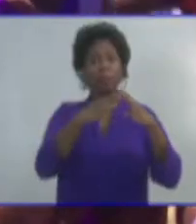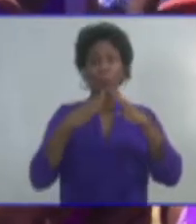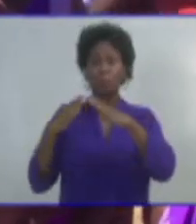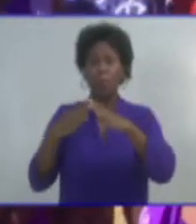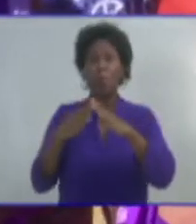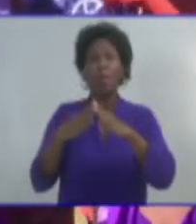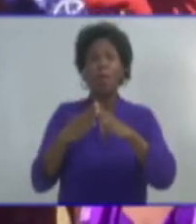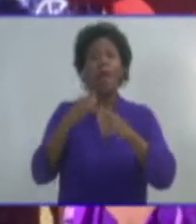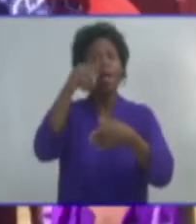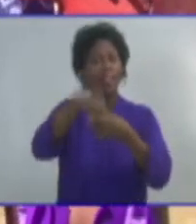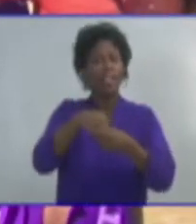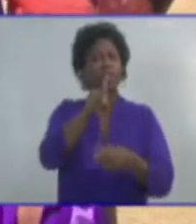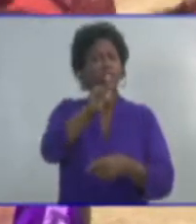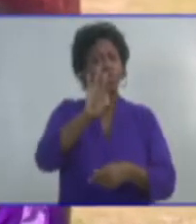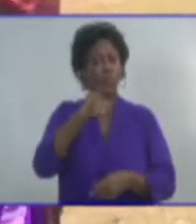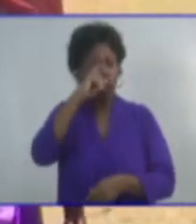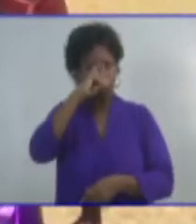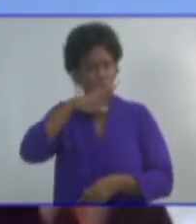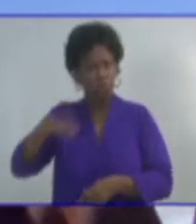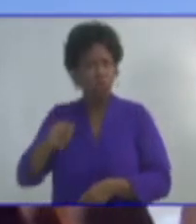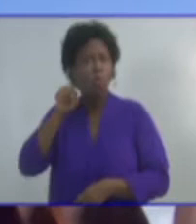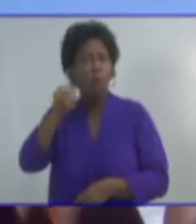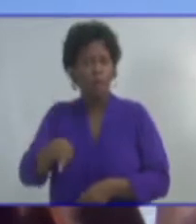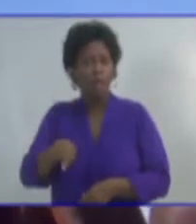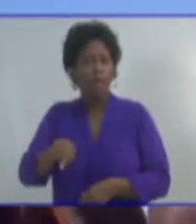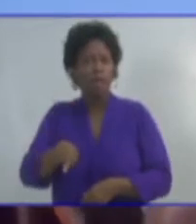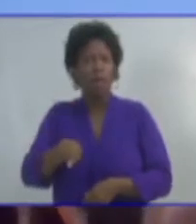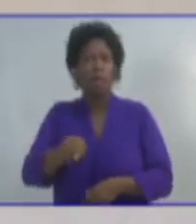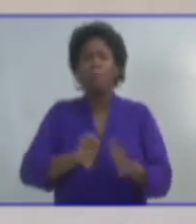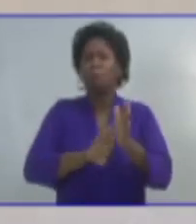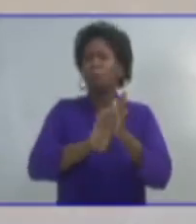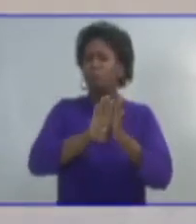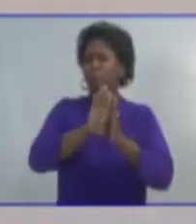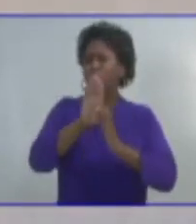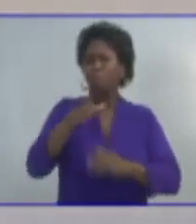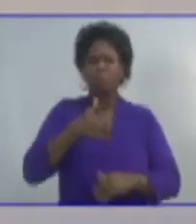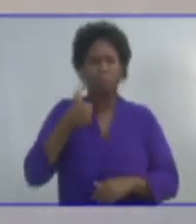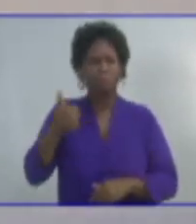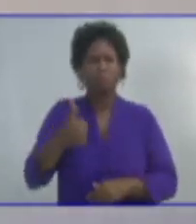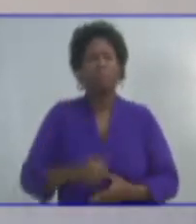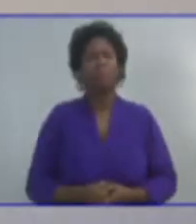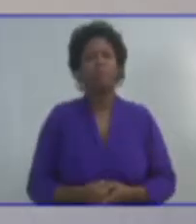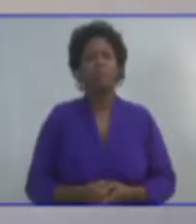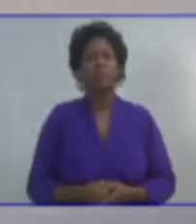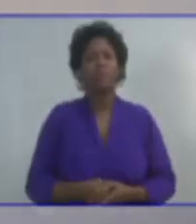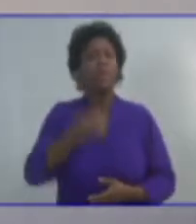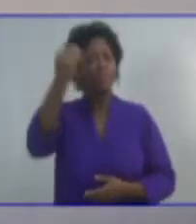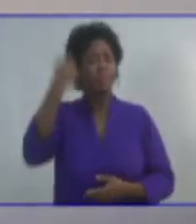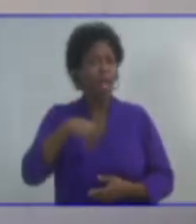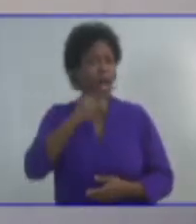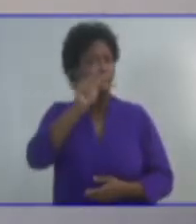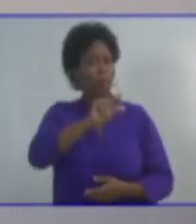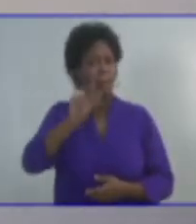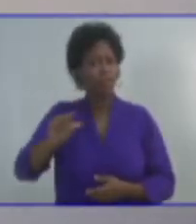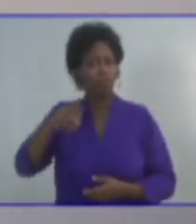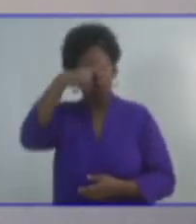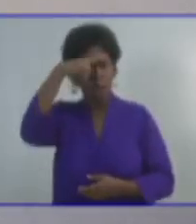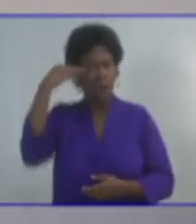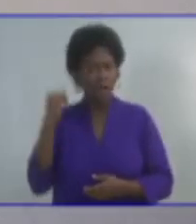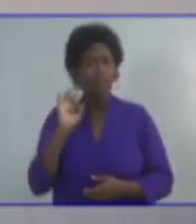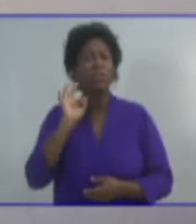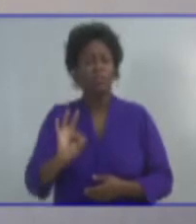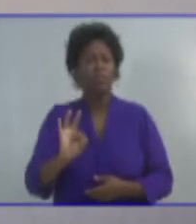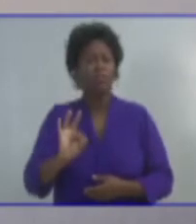niños, que dentro de ellos evolucionan satisfactoriamente. Todas las haitianas saben que Cuba es hermano, el trata bien por